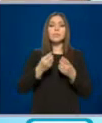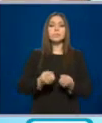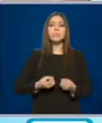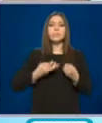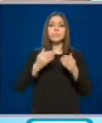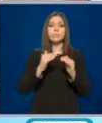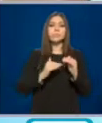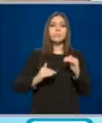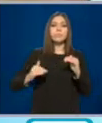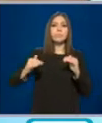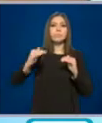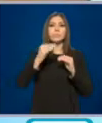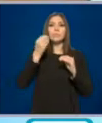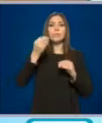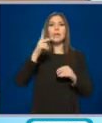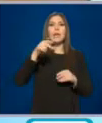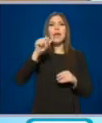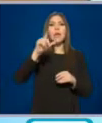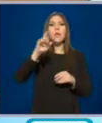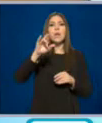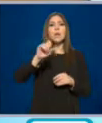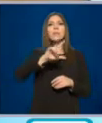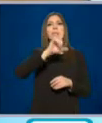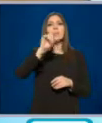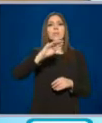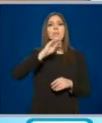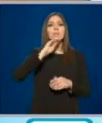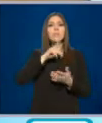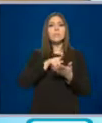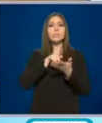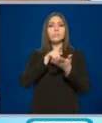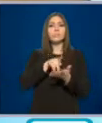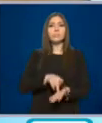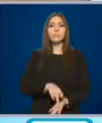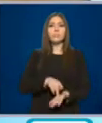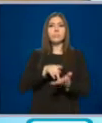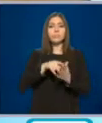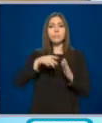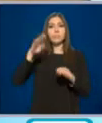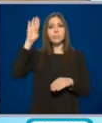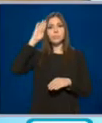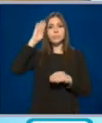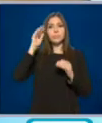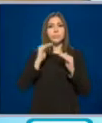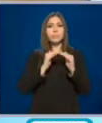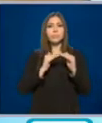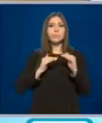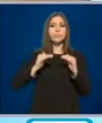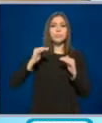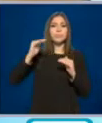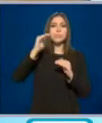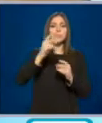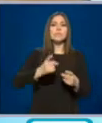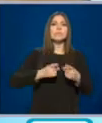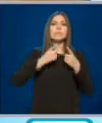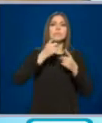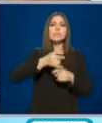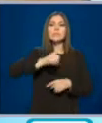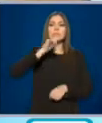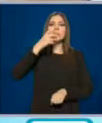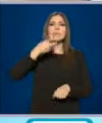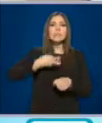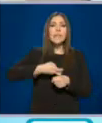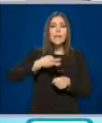calorías sumamente alto y al rato las mamás tienen un peso enorme. Claro. Al rato les dan levaduras de cerveza, les dan